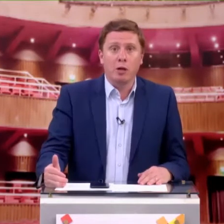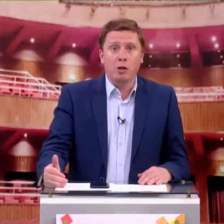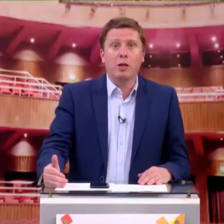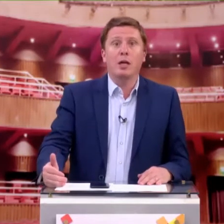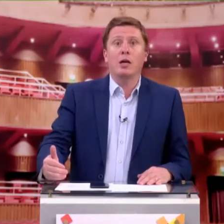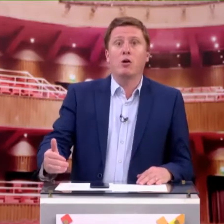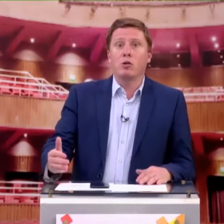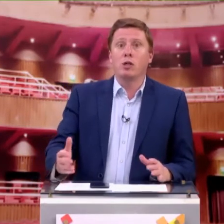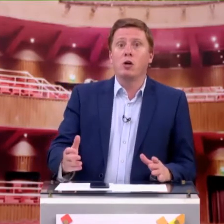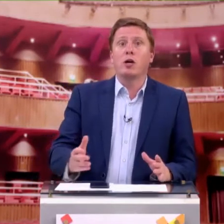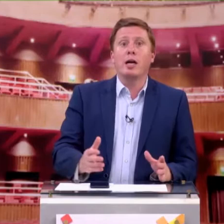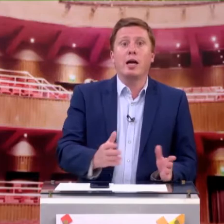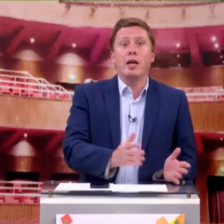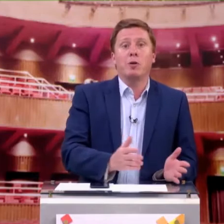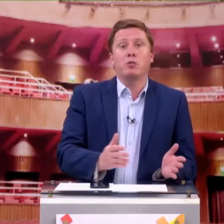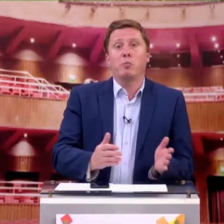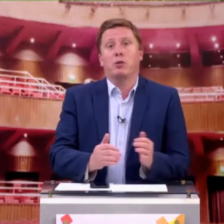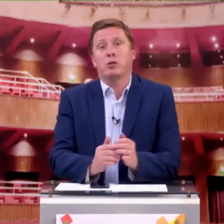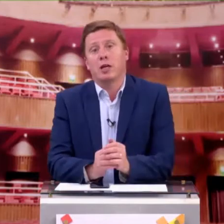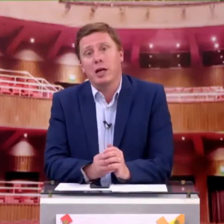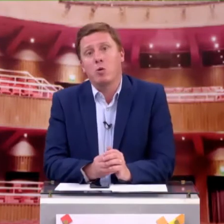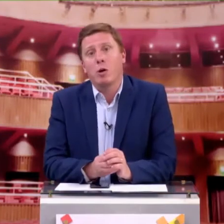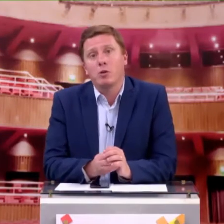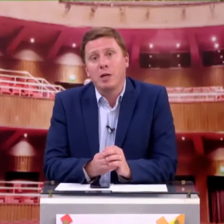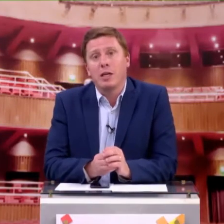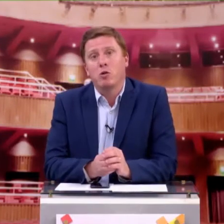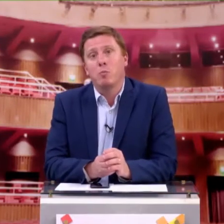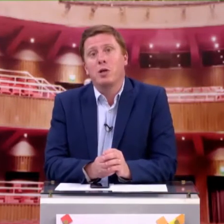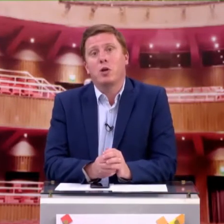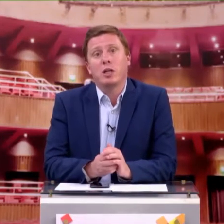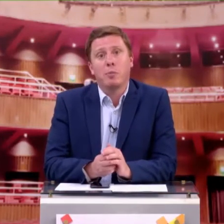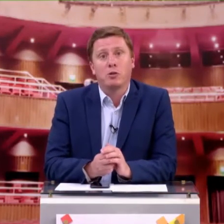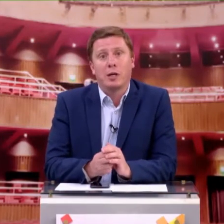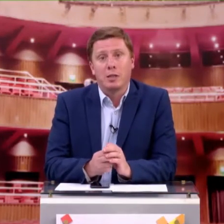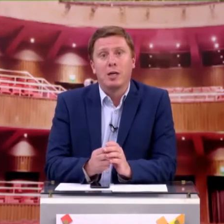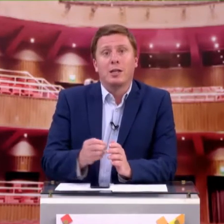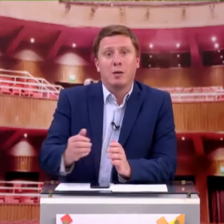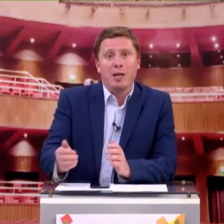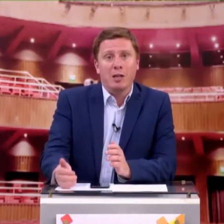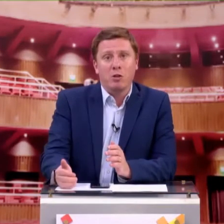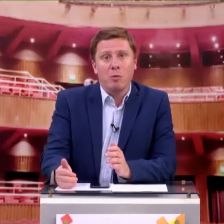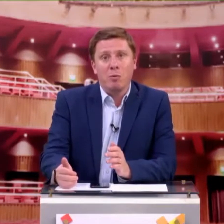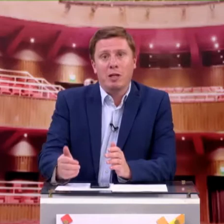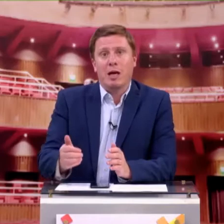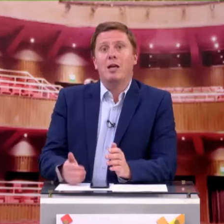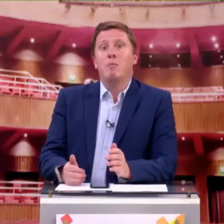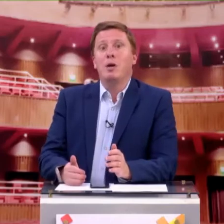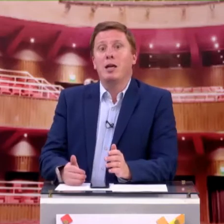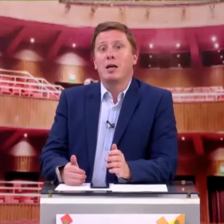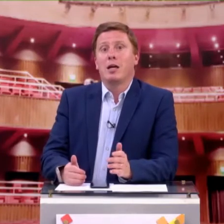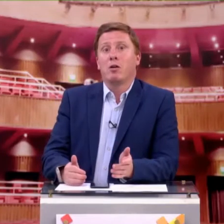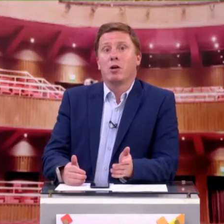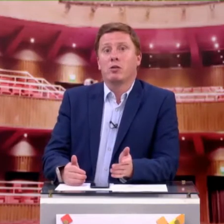gobernador y consiguió que en el presupuesto se agregarán 4500 millones de pesos más 3 mil 500 de vivienda y